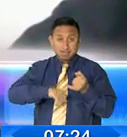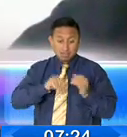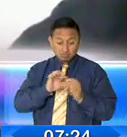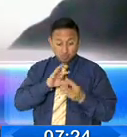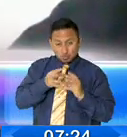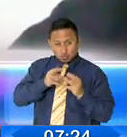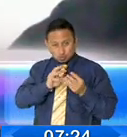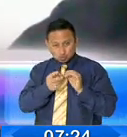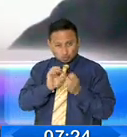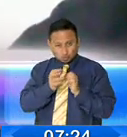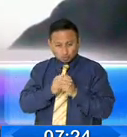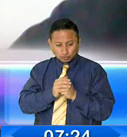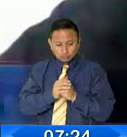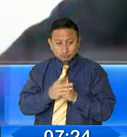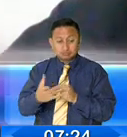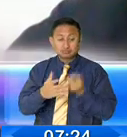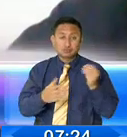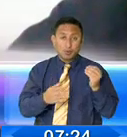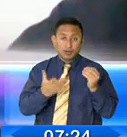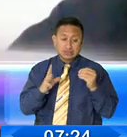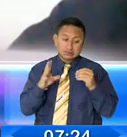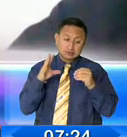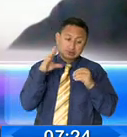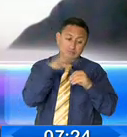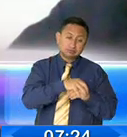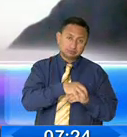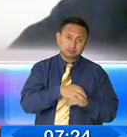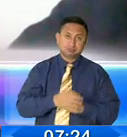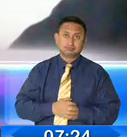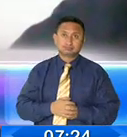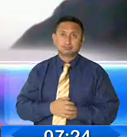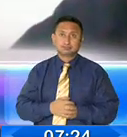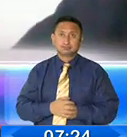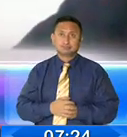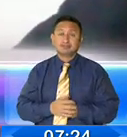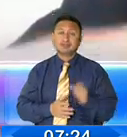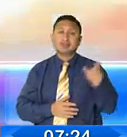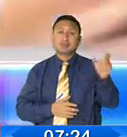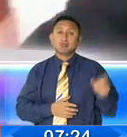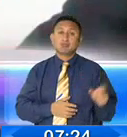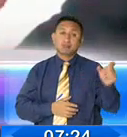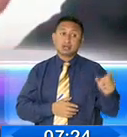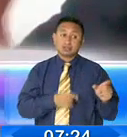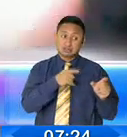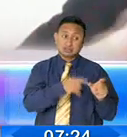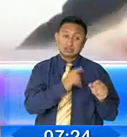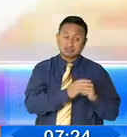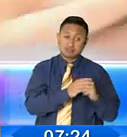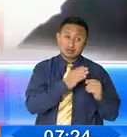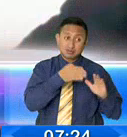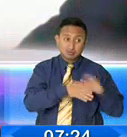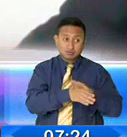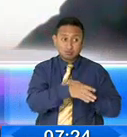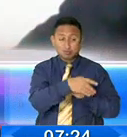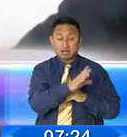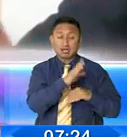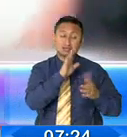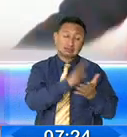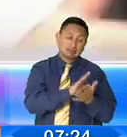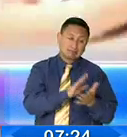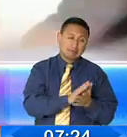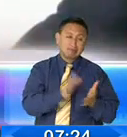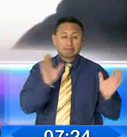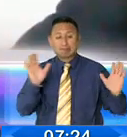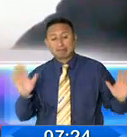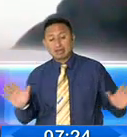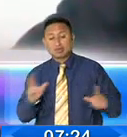poblaciones de otro estrato social. Además que estas poblaciones son las que están saliendo, son las que se han relajado. Ya dejamos de